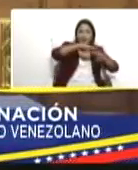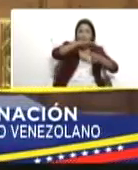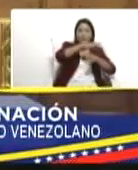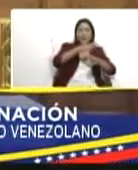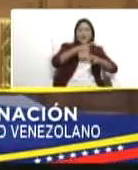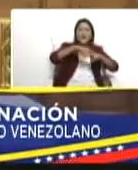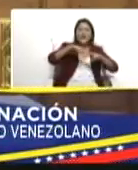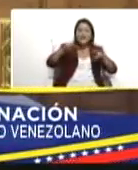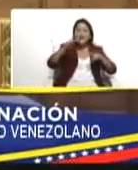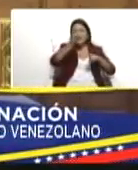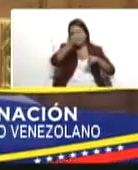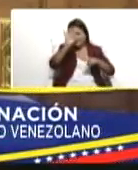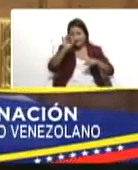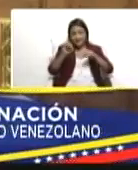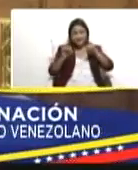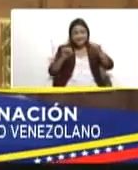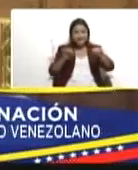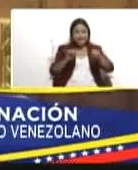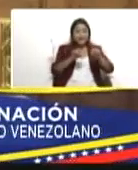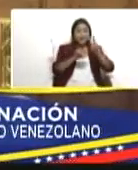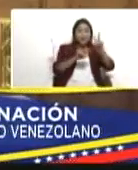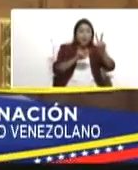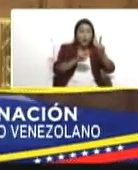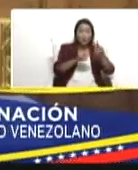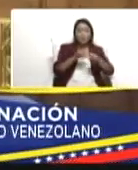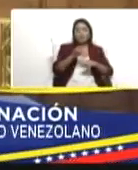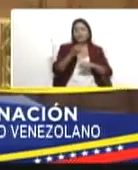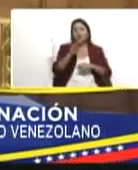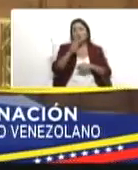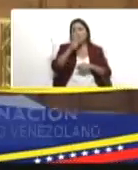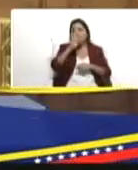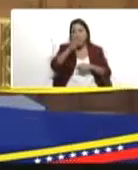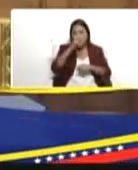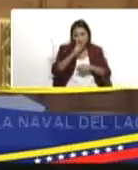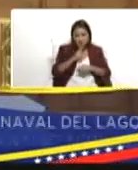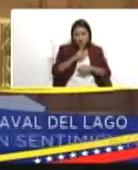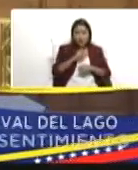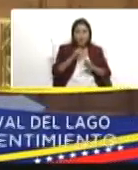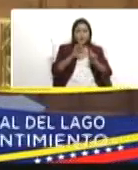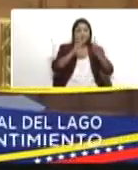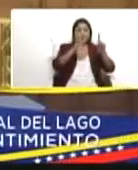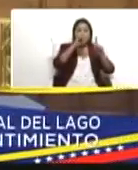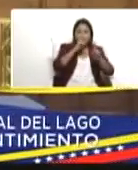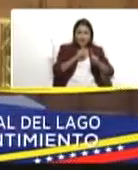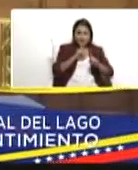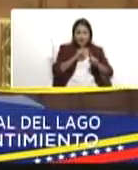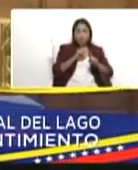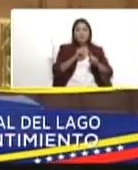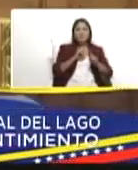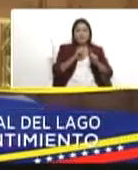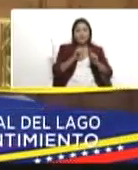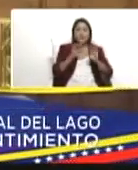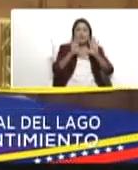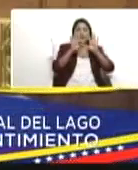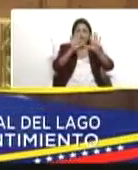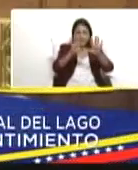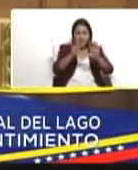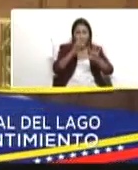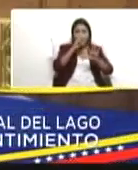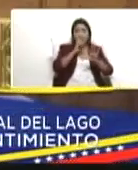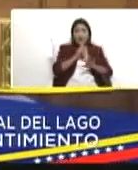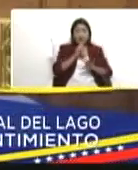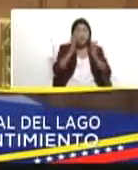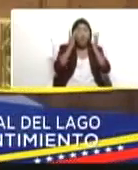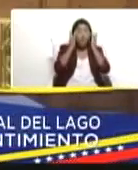genial esos niños de 2 cu 6 8 10 años verdaderos genios se están levantando